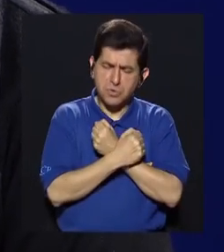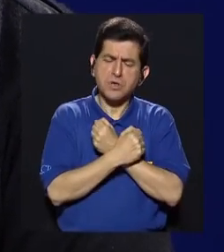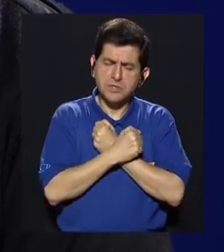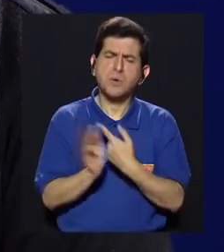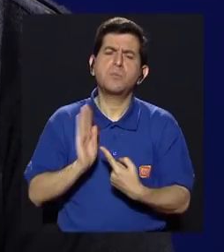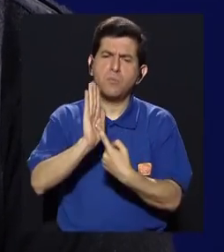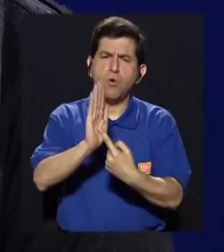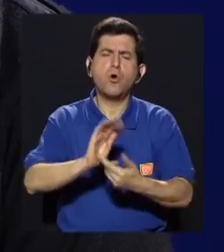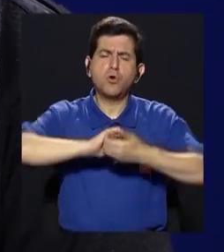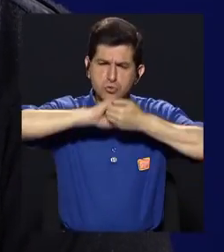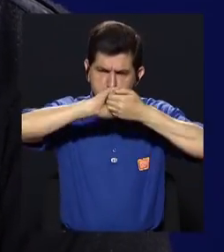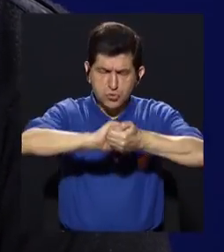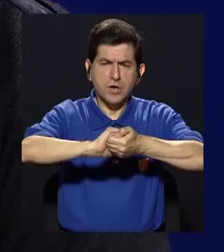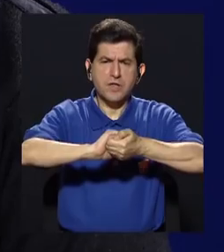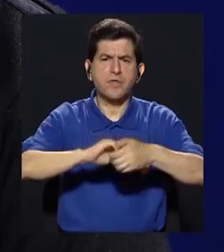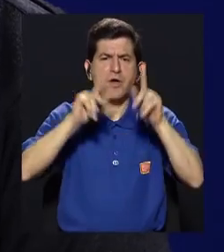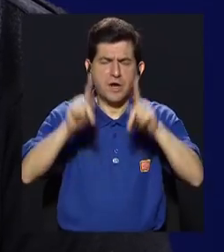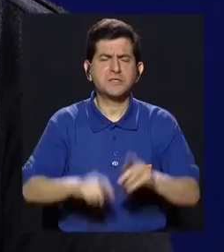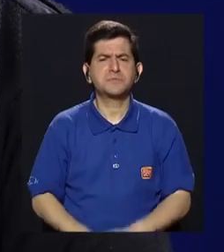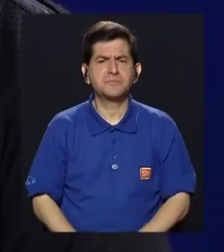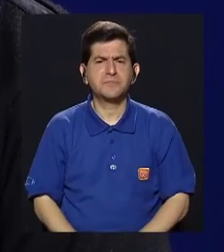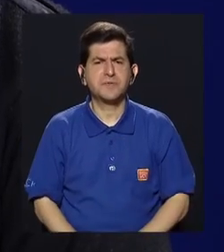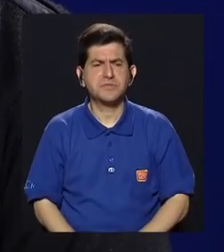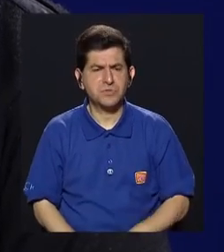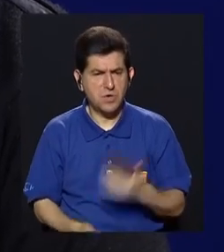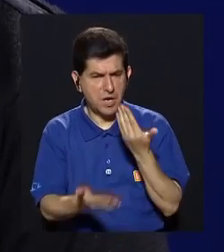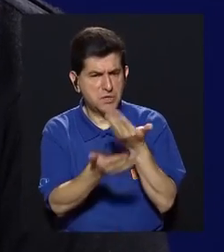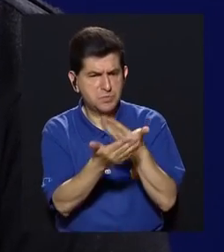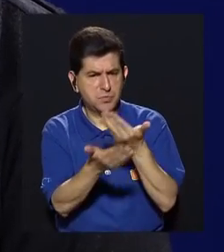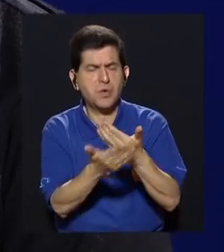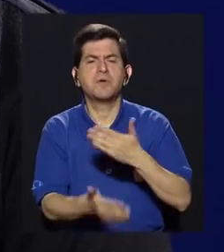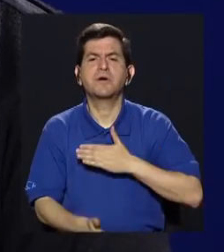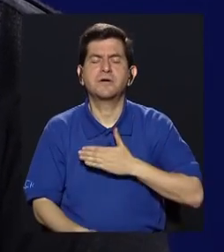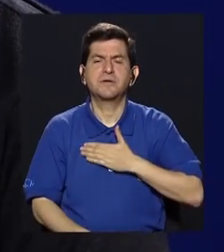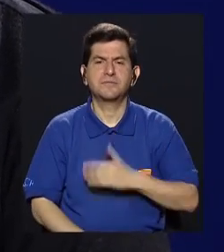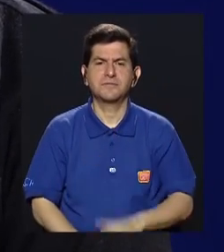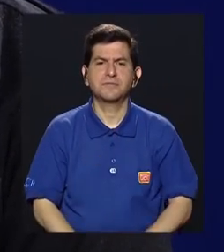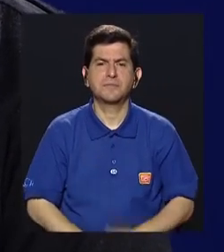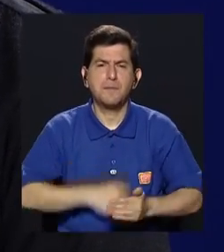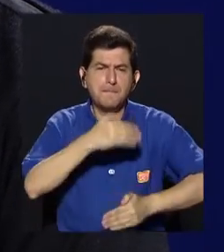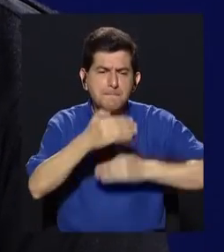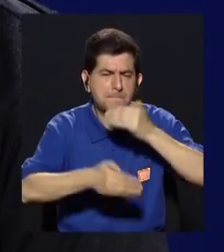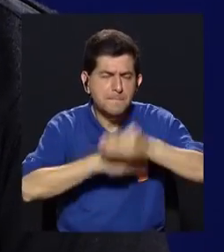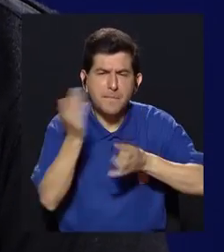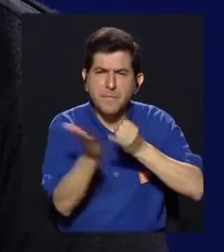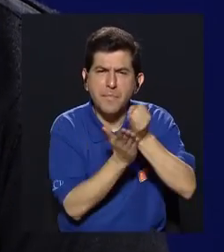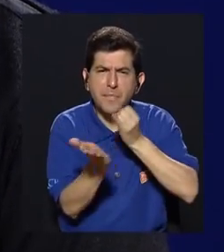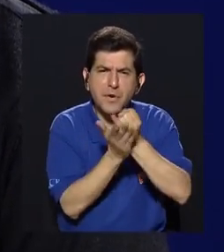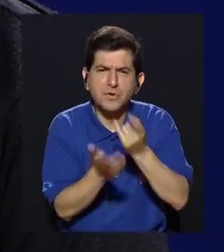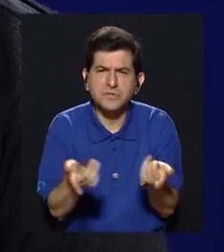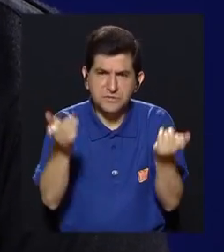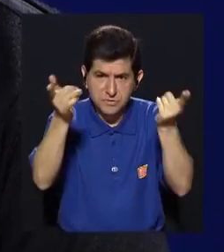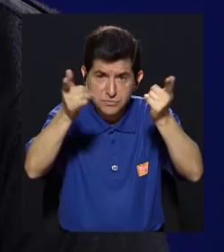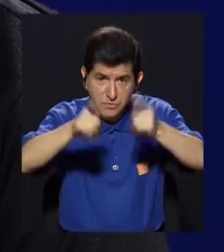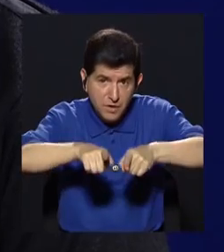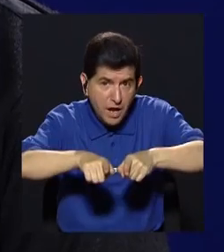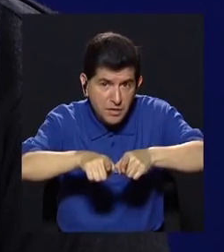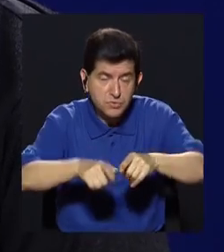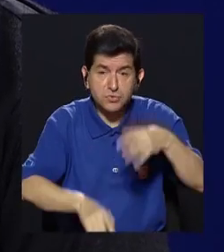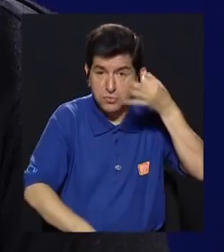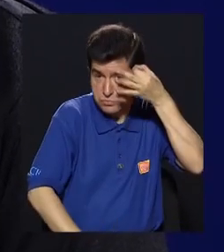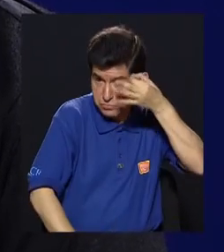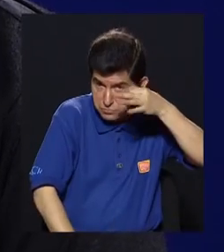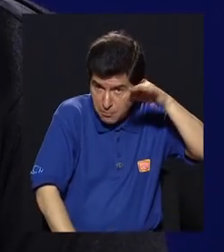y gente a la libre y es y eso es cierto son así pero también son gente amorosa y son gente solidaria